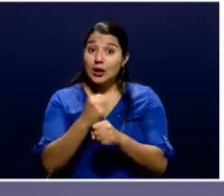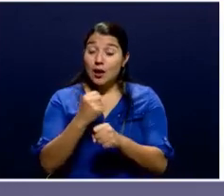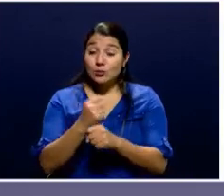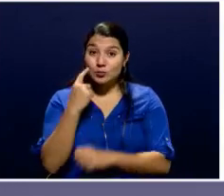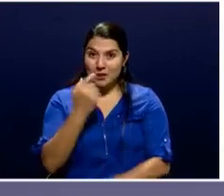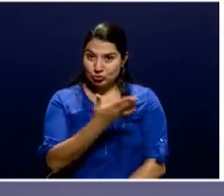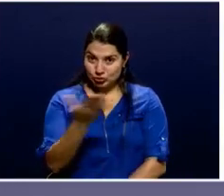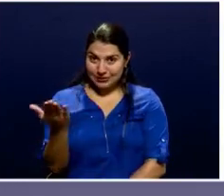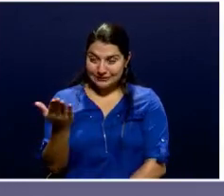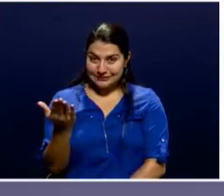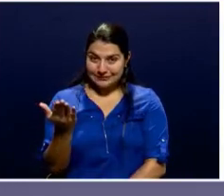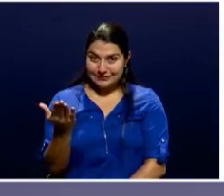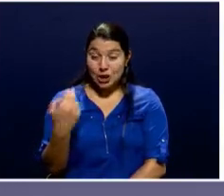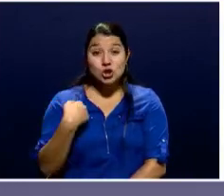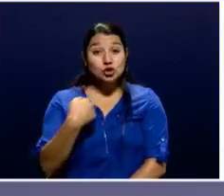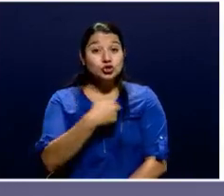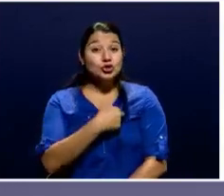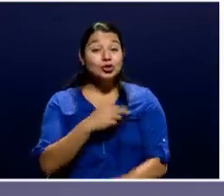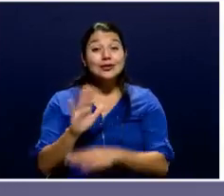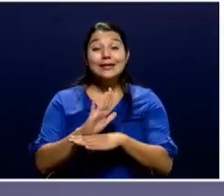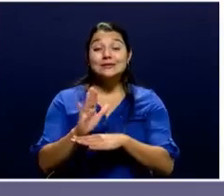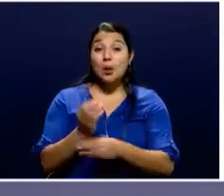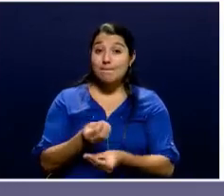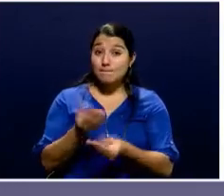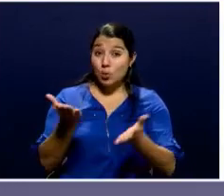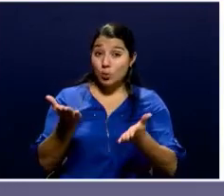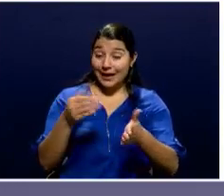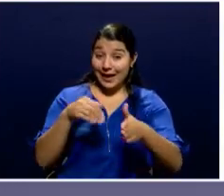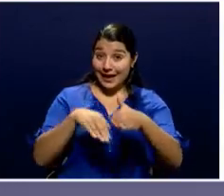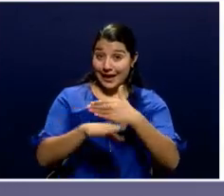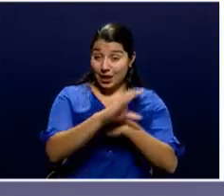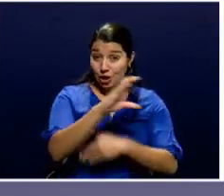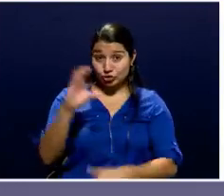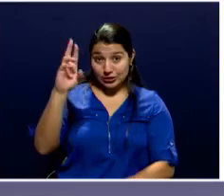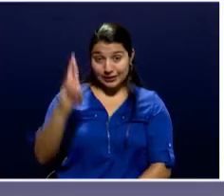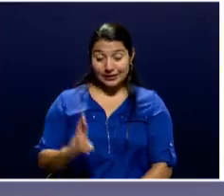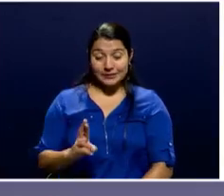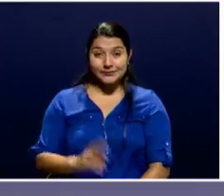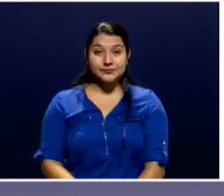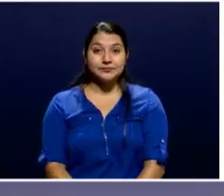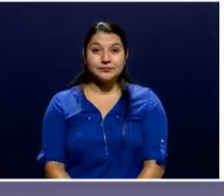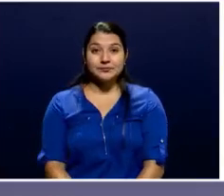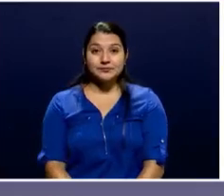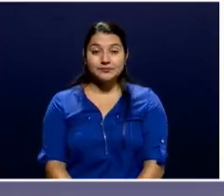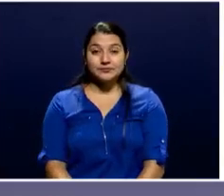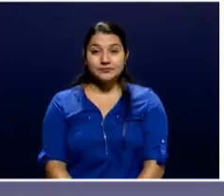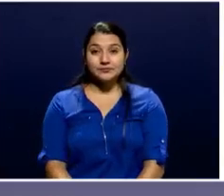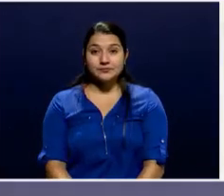usted. Somos la televisión pública de Costa Rica.